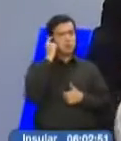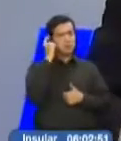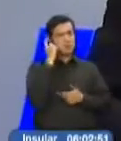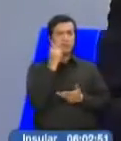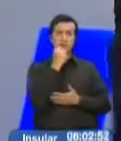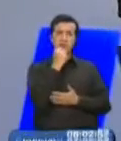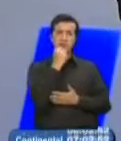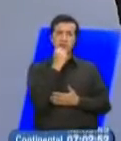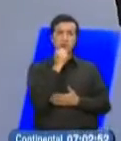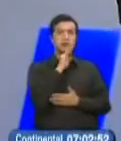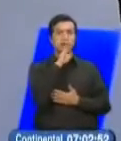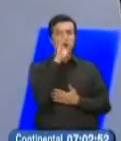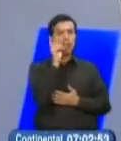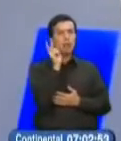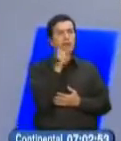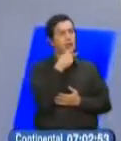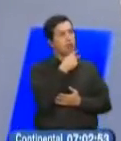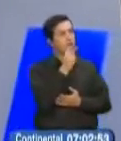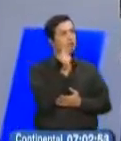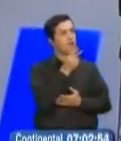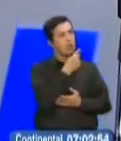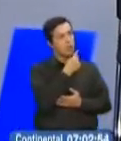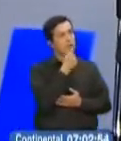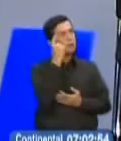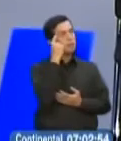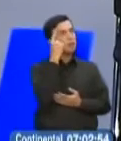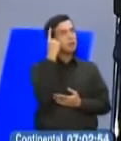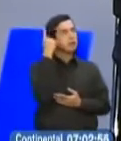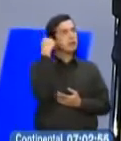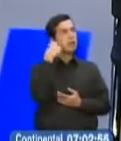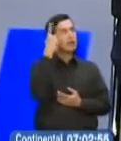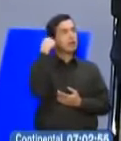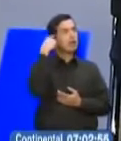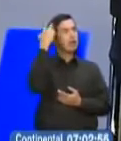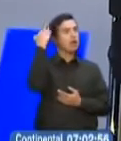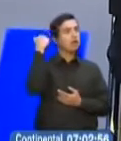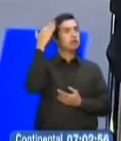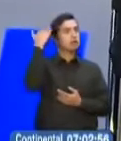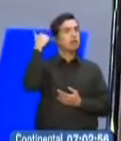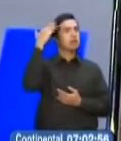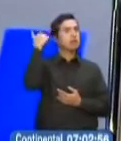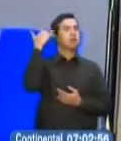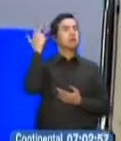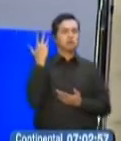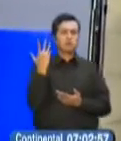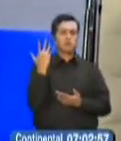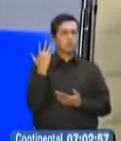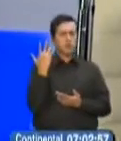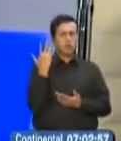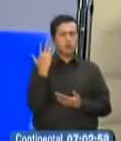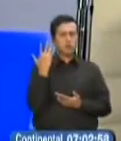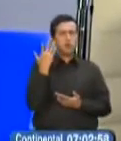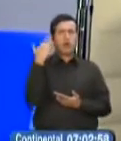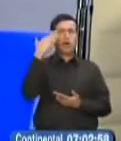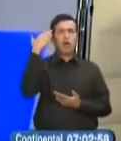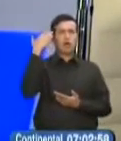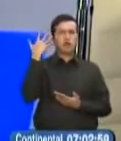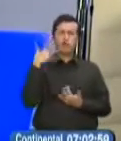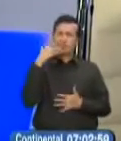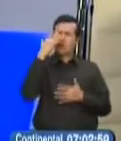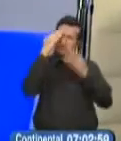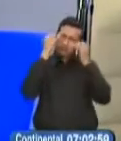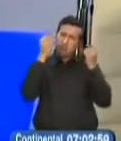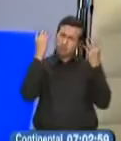especie de tortículos mirando atrás. Yo no digo que nos olvidemos del pasado. Yo lo que digo es, No nos anclemos tan solo en el